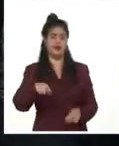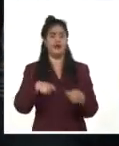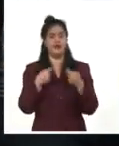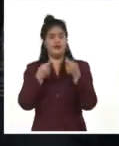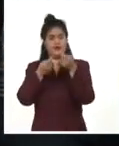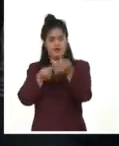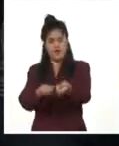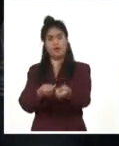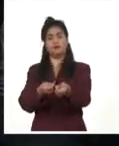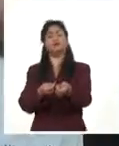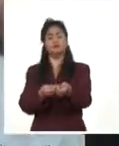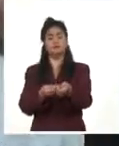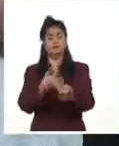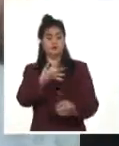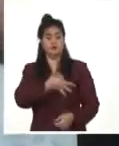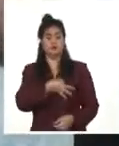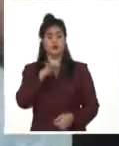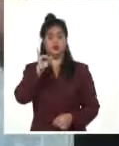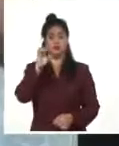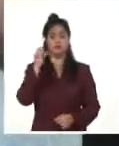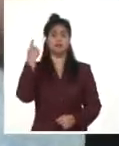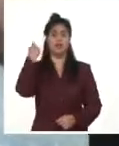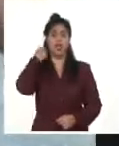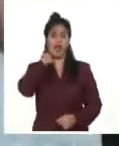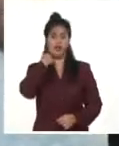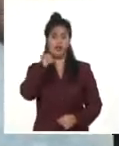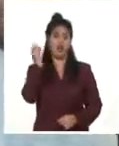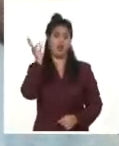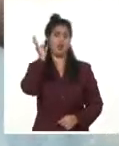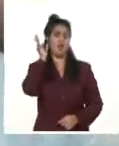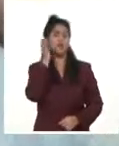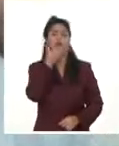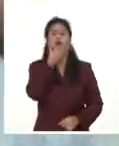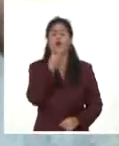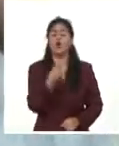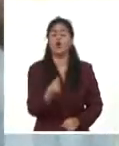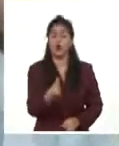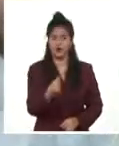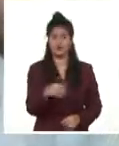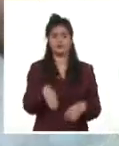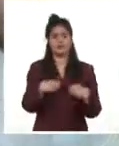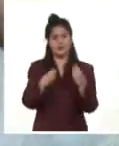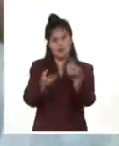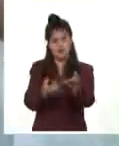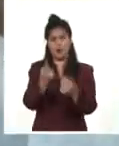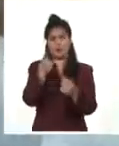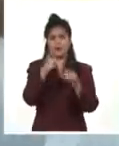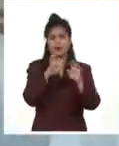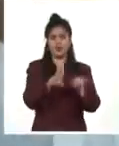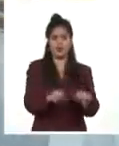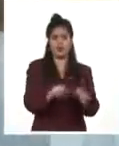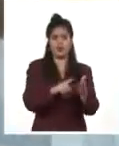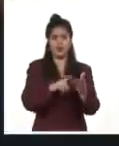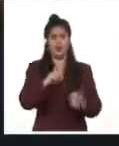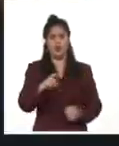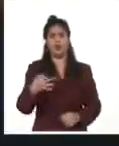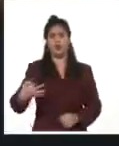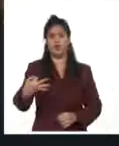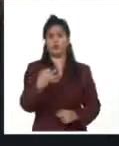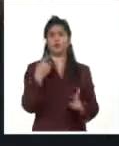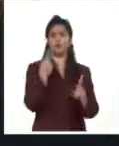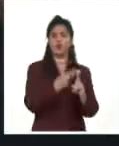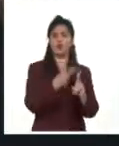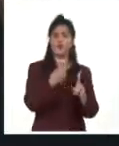la moneda conmemorativa 60 aniversario a la joven Yanaisi Rodríguez Samsung, primera secretaria del partido en Bayamo y quien